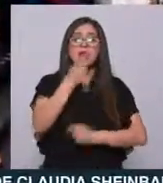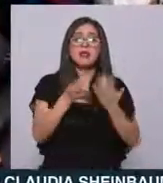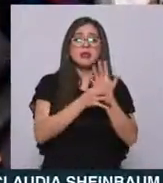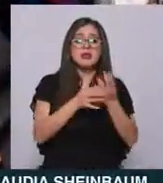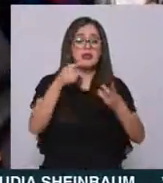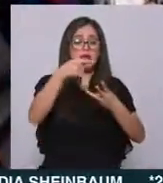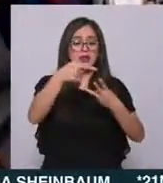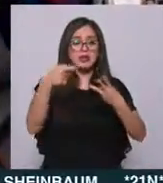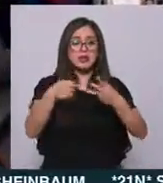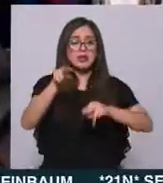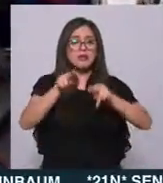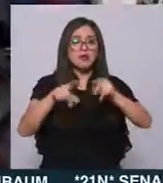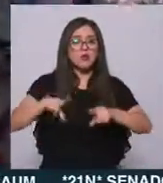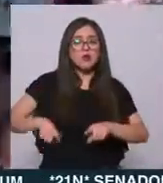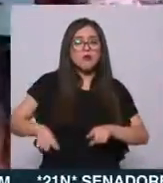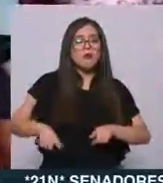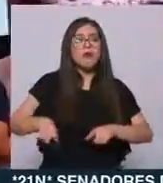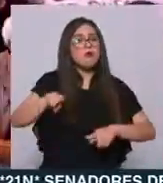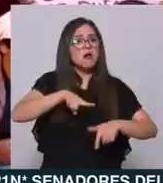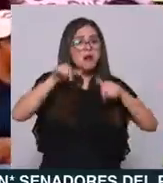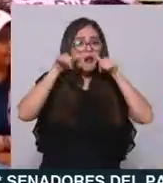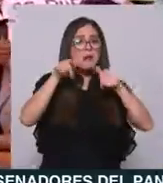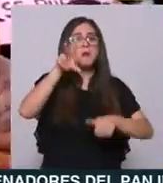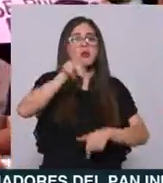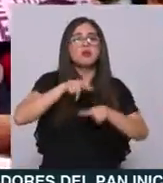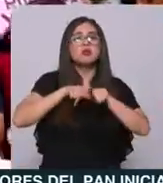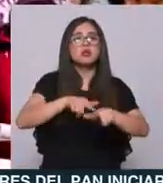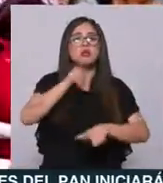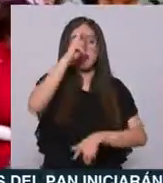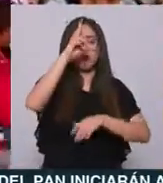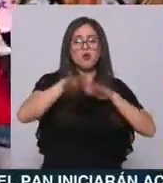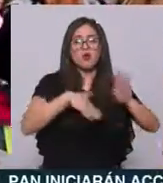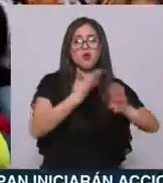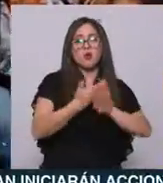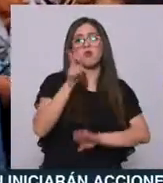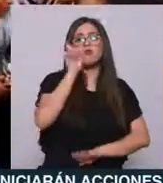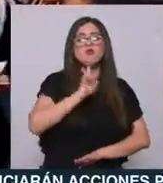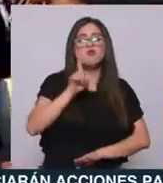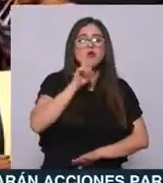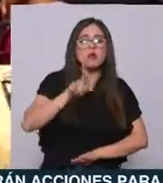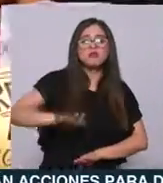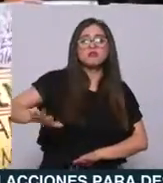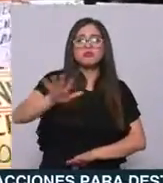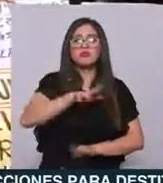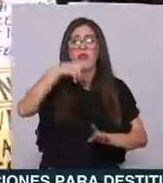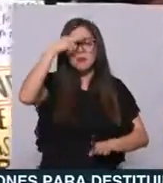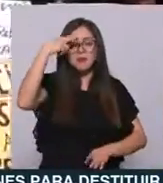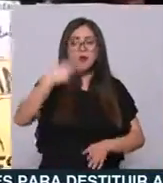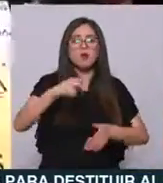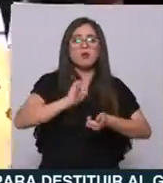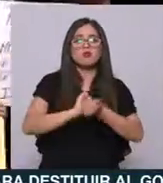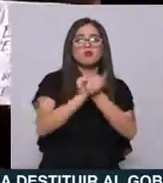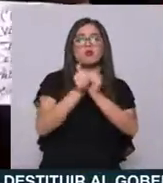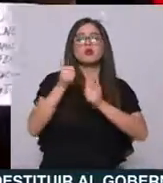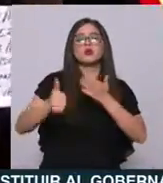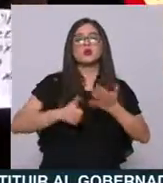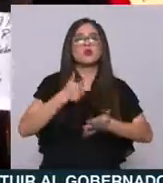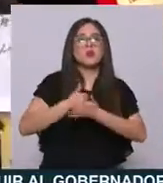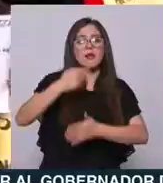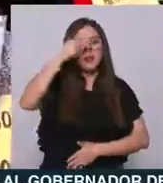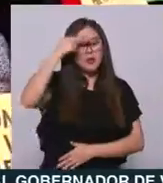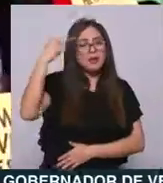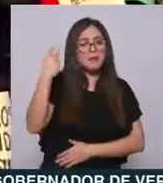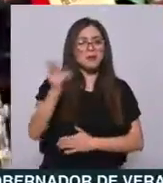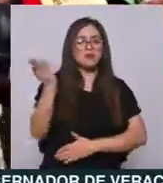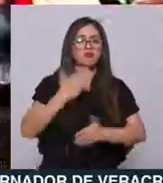gobierno para impedir que la violencia de género siga siendo uno de los delitos más fuertes en todo el país y convertir a la capital en una ciudad